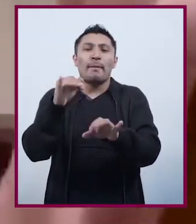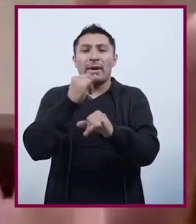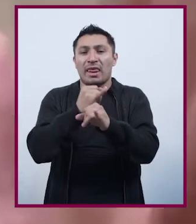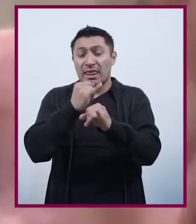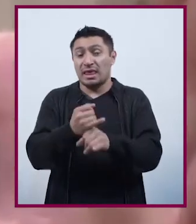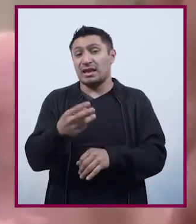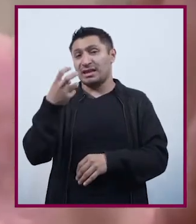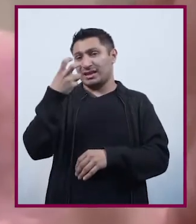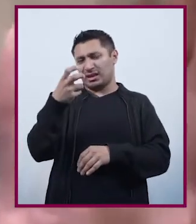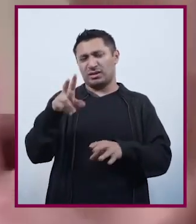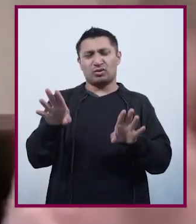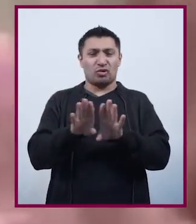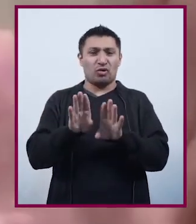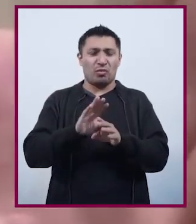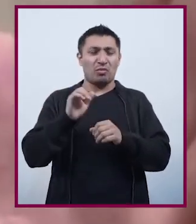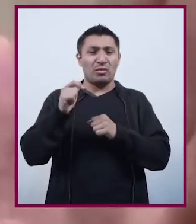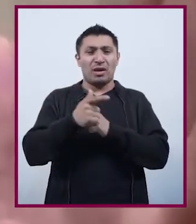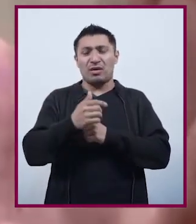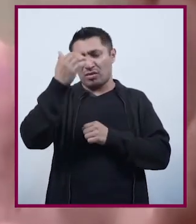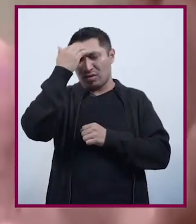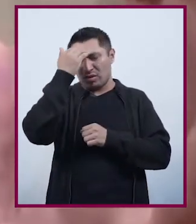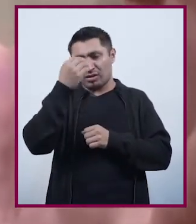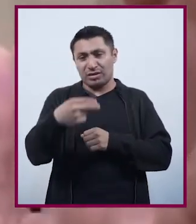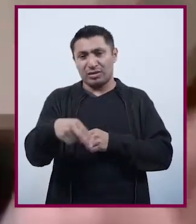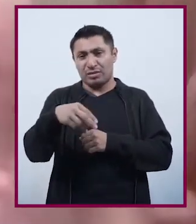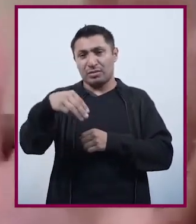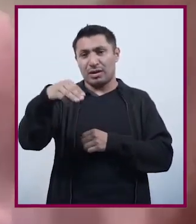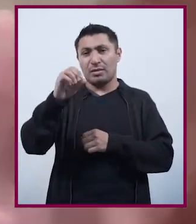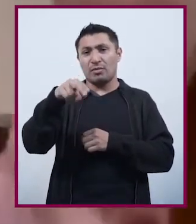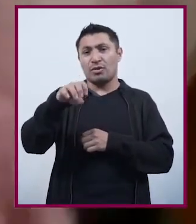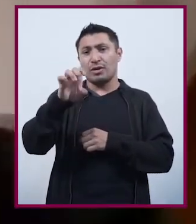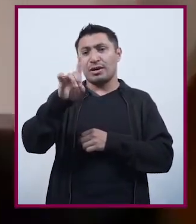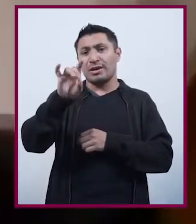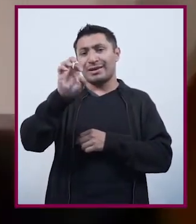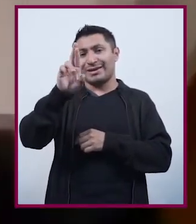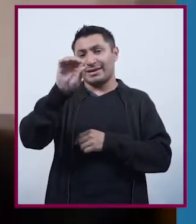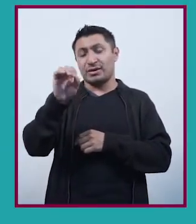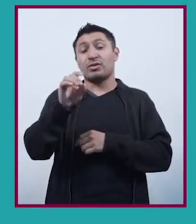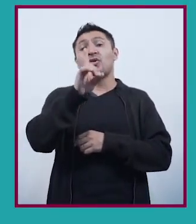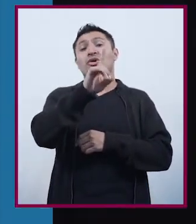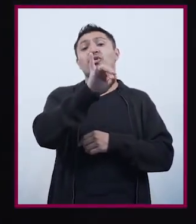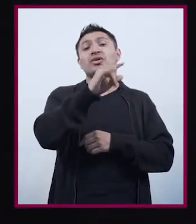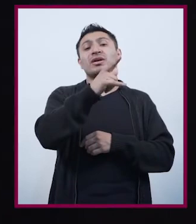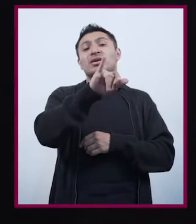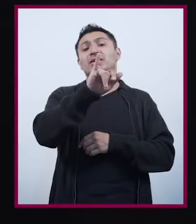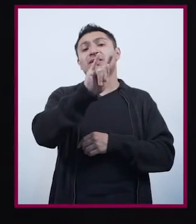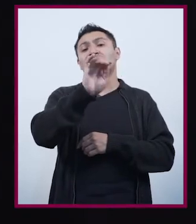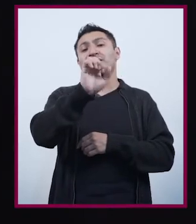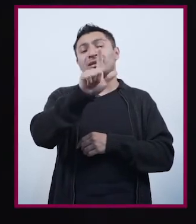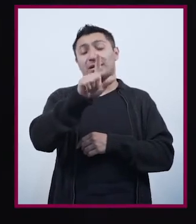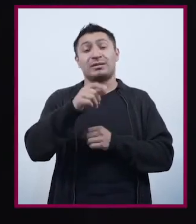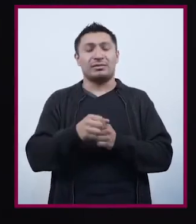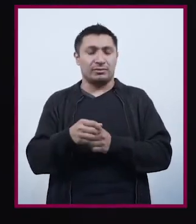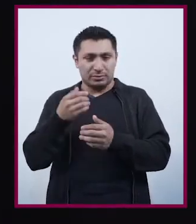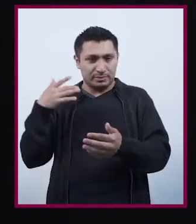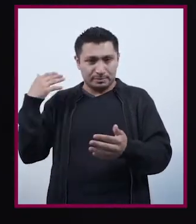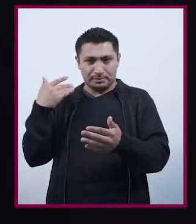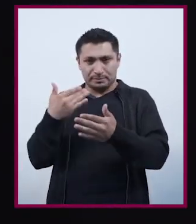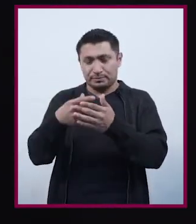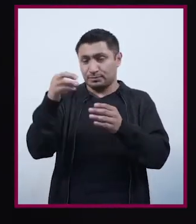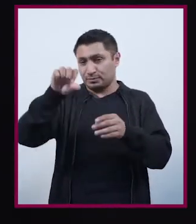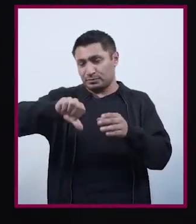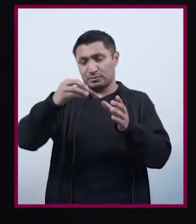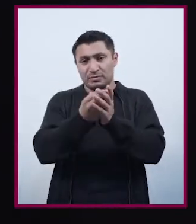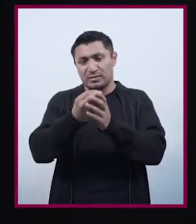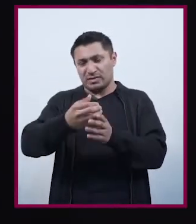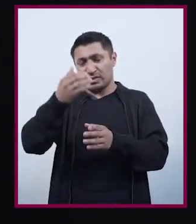esto normalmente sucede en algo que se conoce como un monedero digital. Según hemos podido comprobar a lo largo de